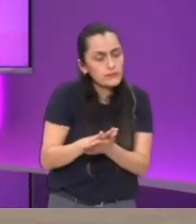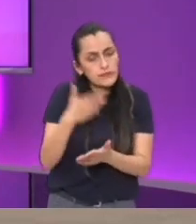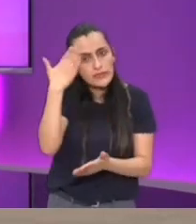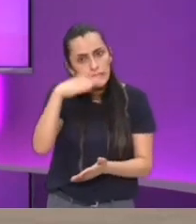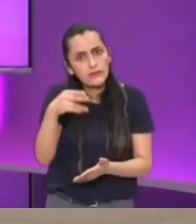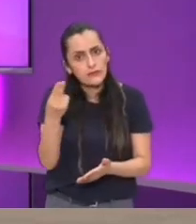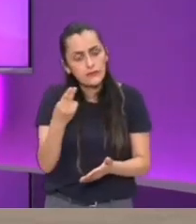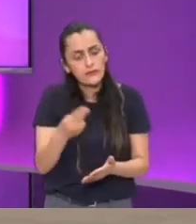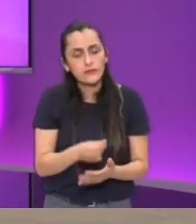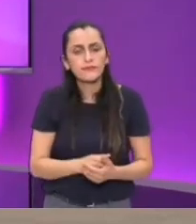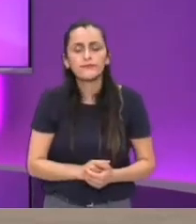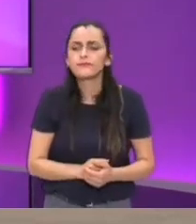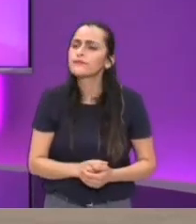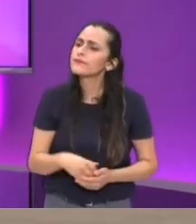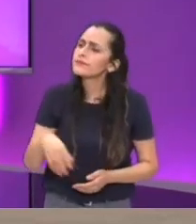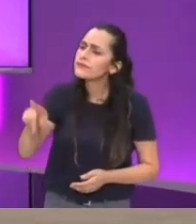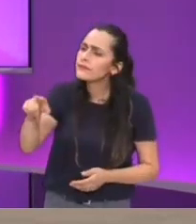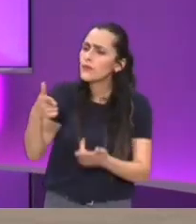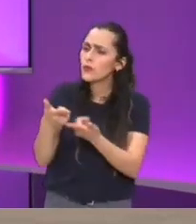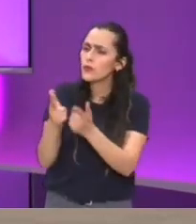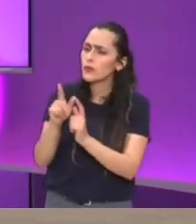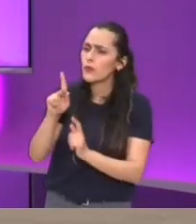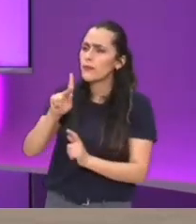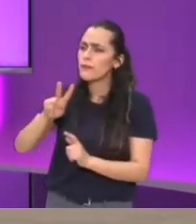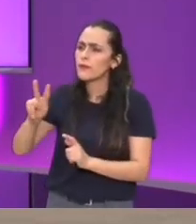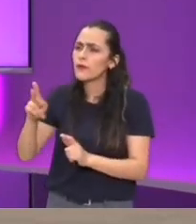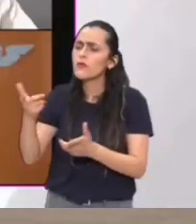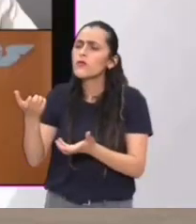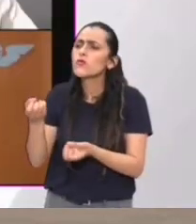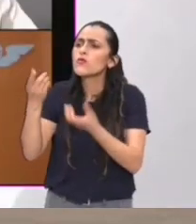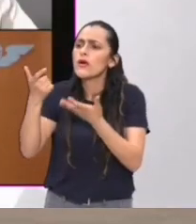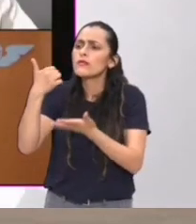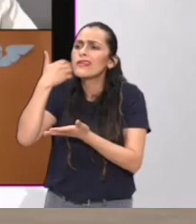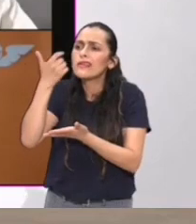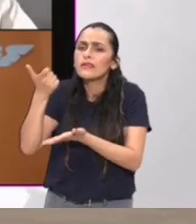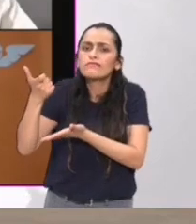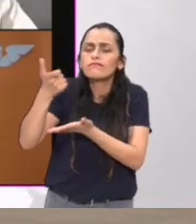incrementar el gasto general del sector salud.